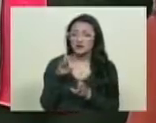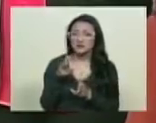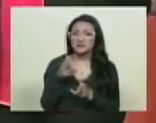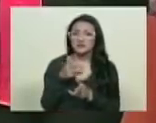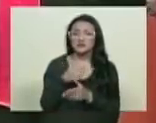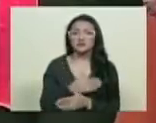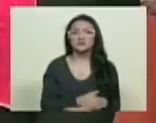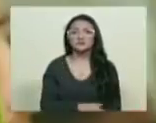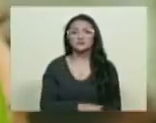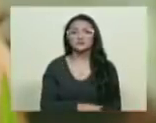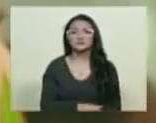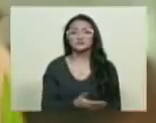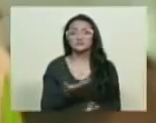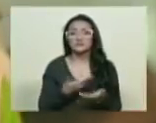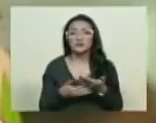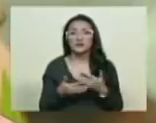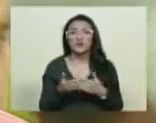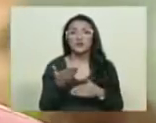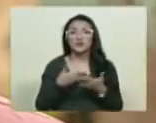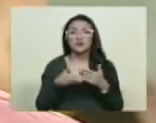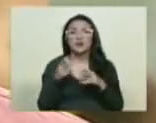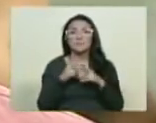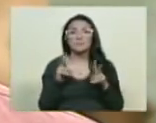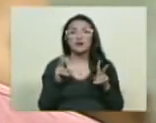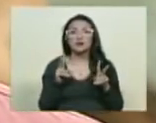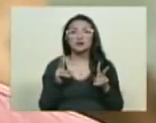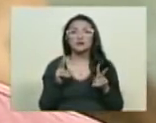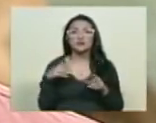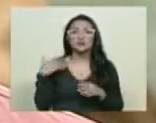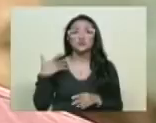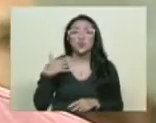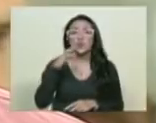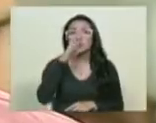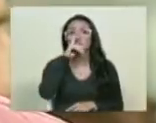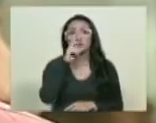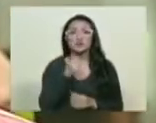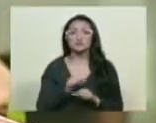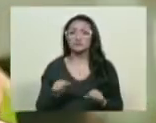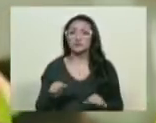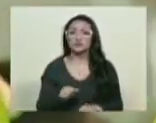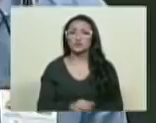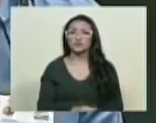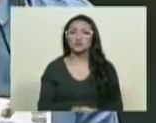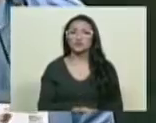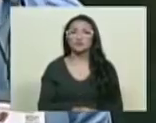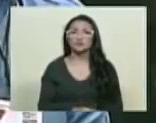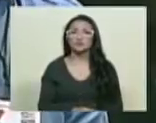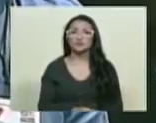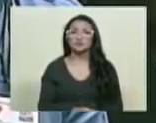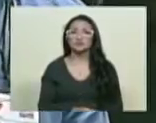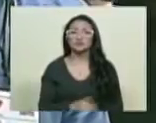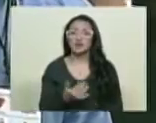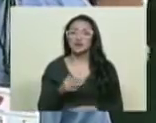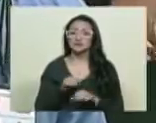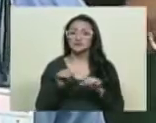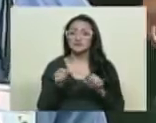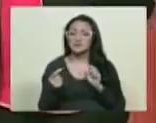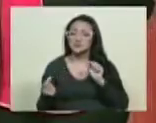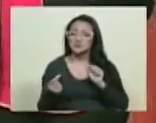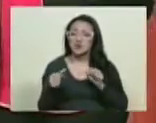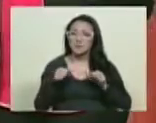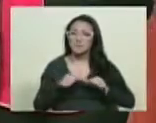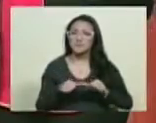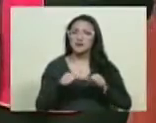estas negociaciones de paz con la oposición venezolano no creo que dure 4 años pero yo creo que debe establecer un sistema de diálogo permanente